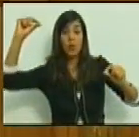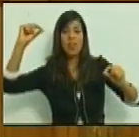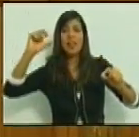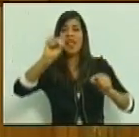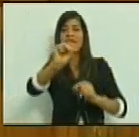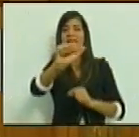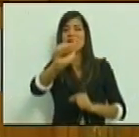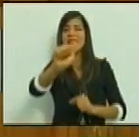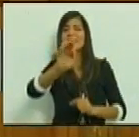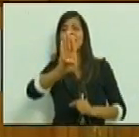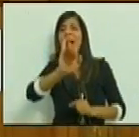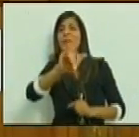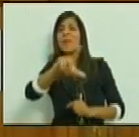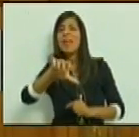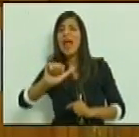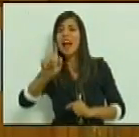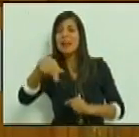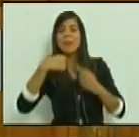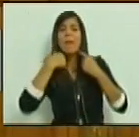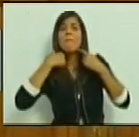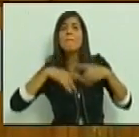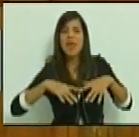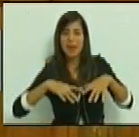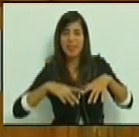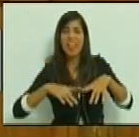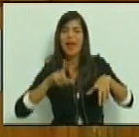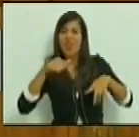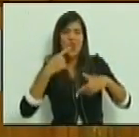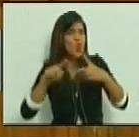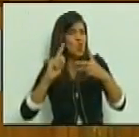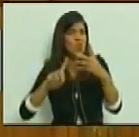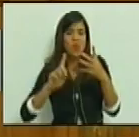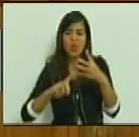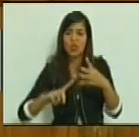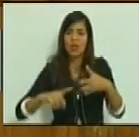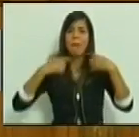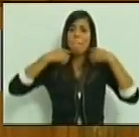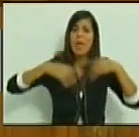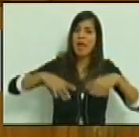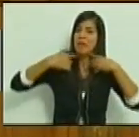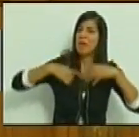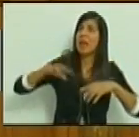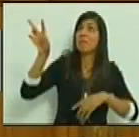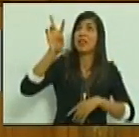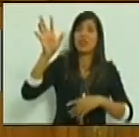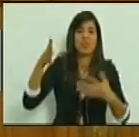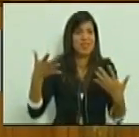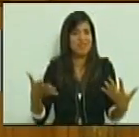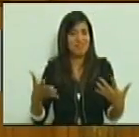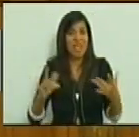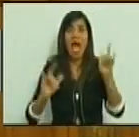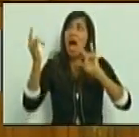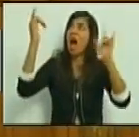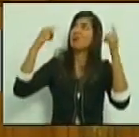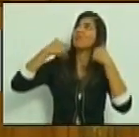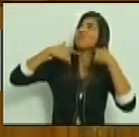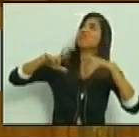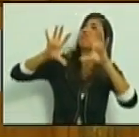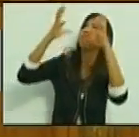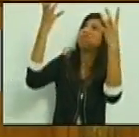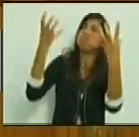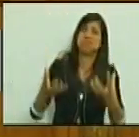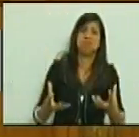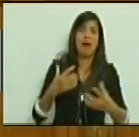y ahora el jengibre y la cúrcuma, que sí la estamos produciendo, industrializando por vía de proceso sencillo, y